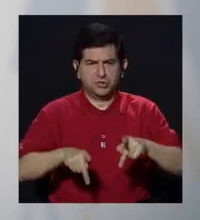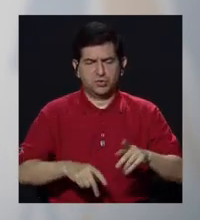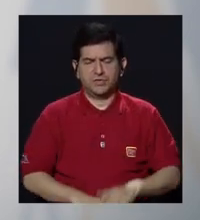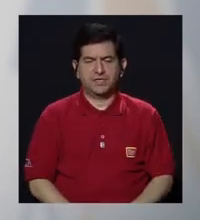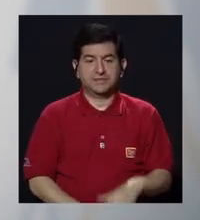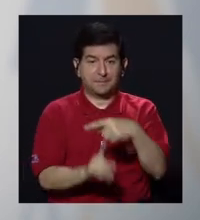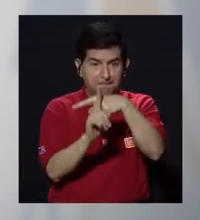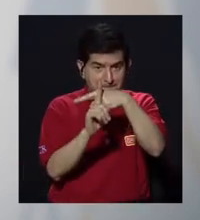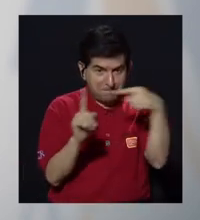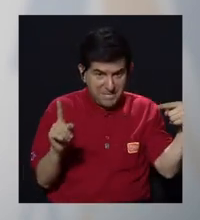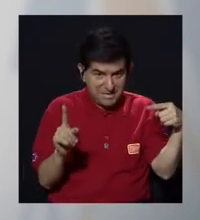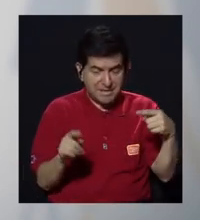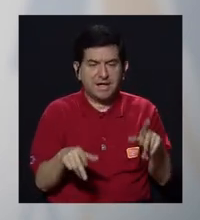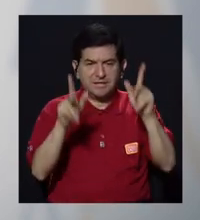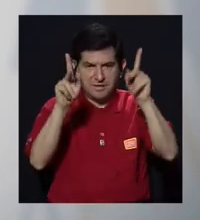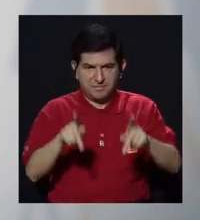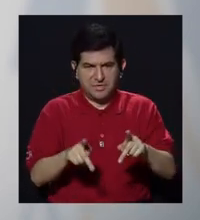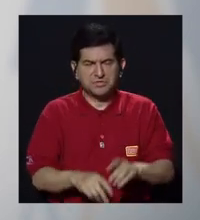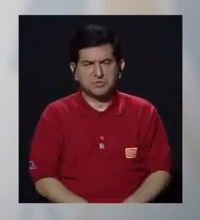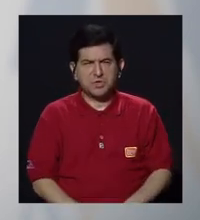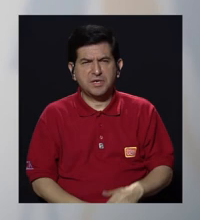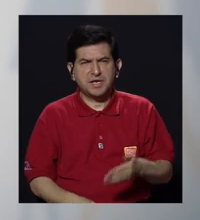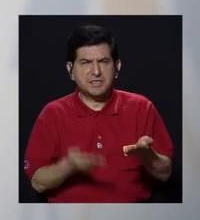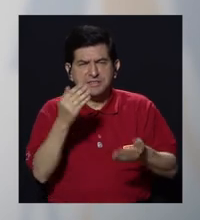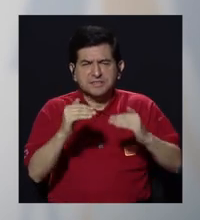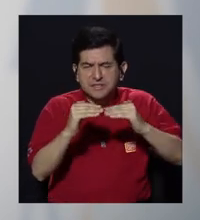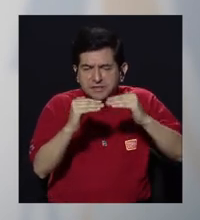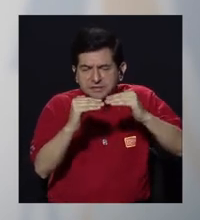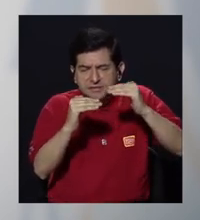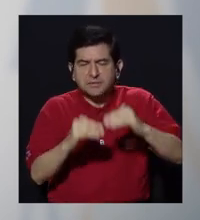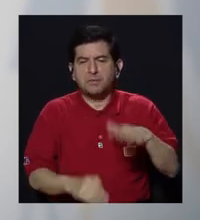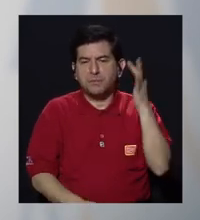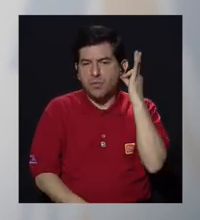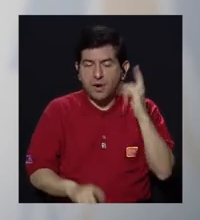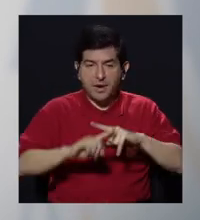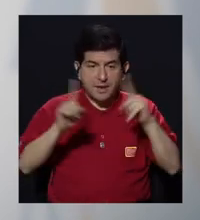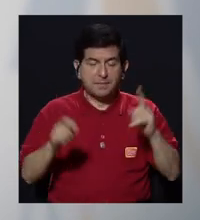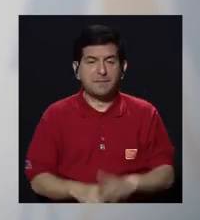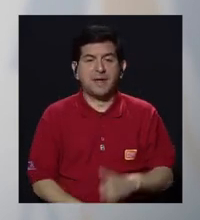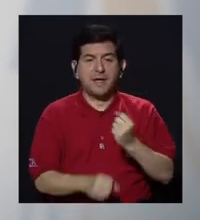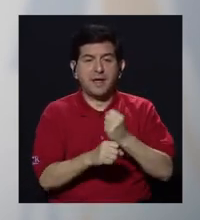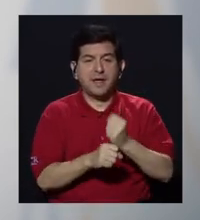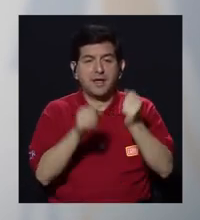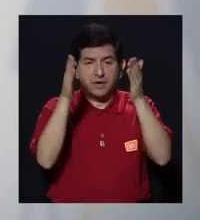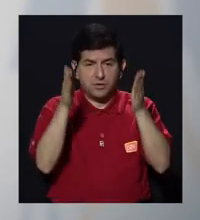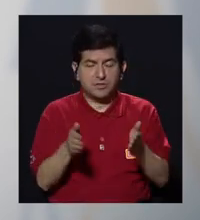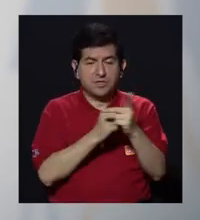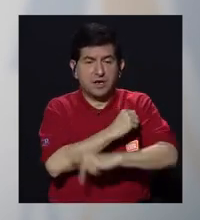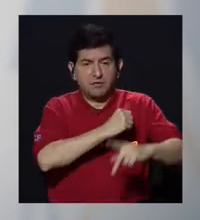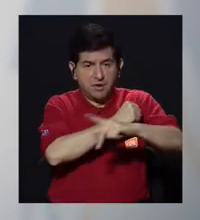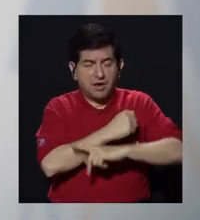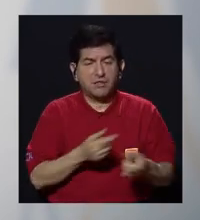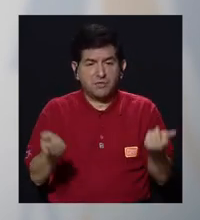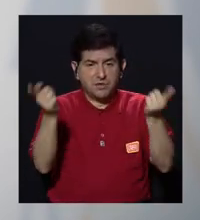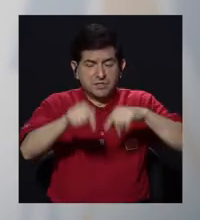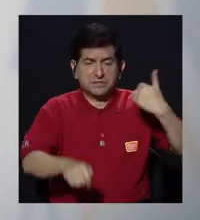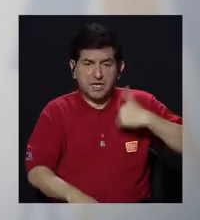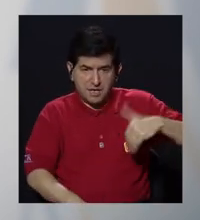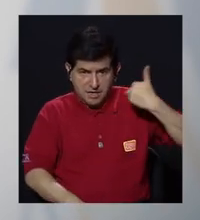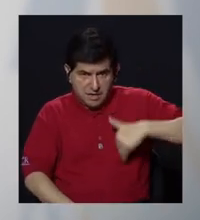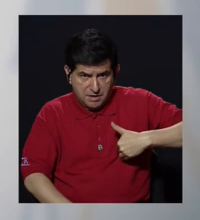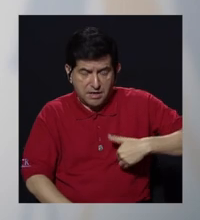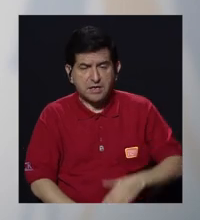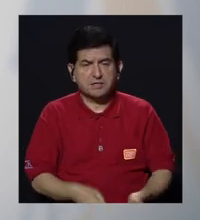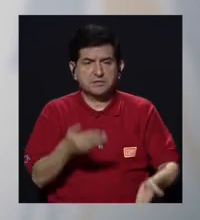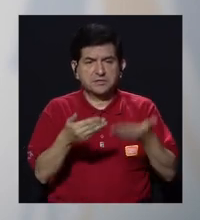de personas. La mitad de esas personas, un poquito más, son mujeres, pero la fuerza laboral de este país, en el caso de los